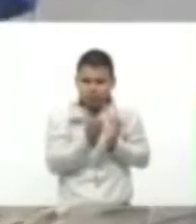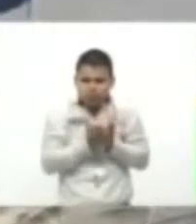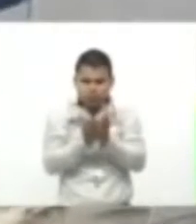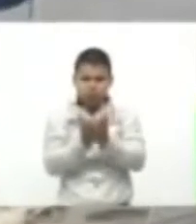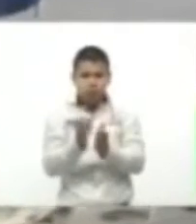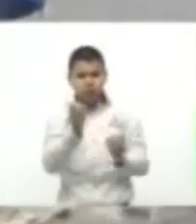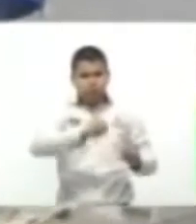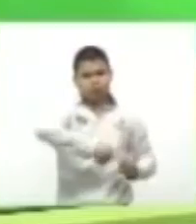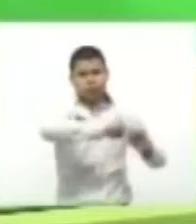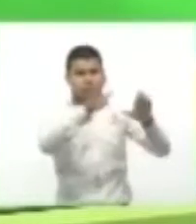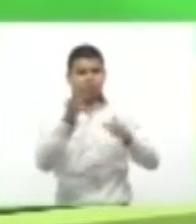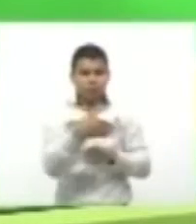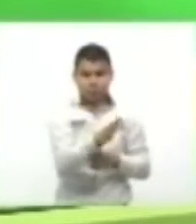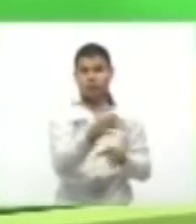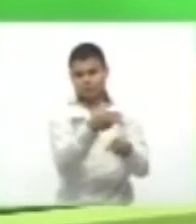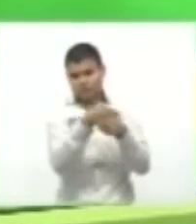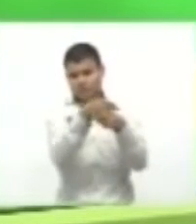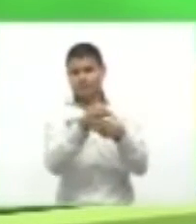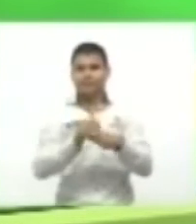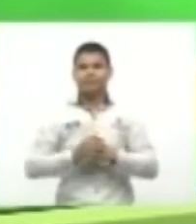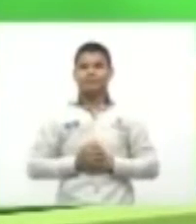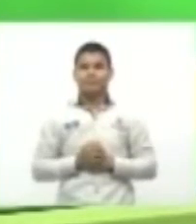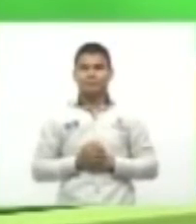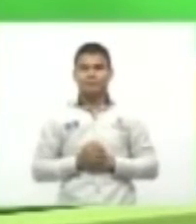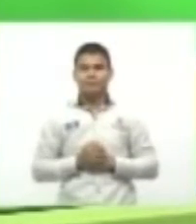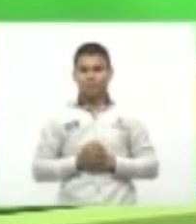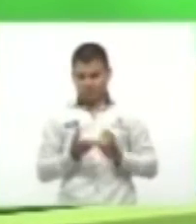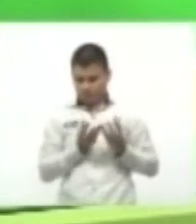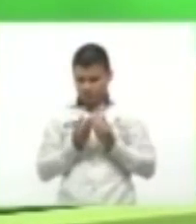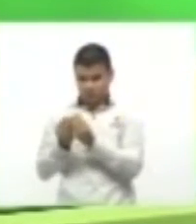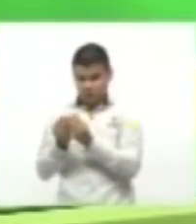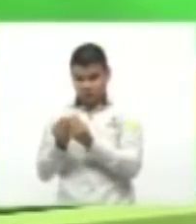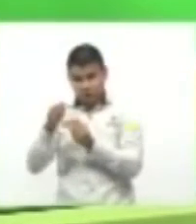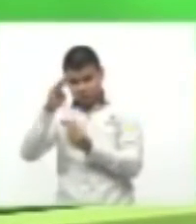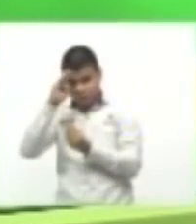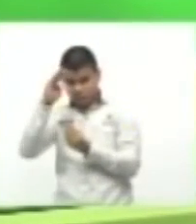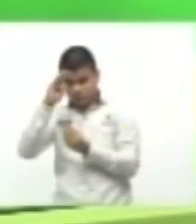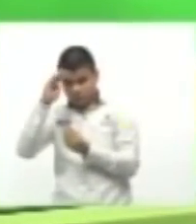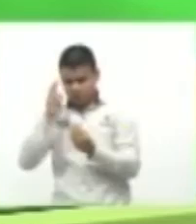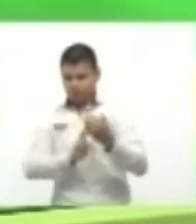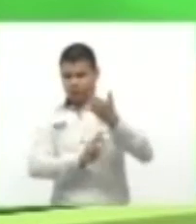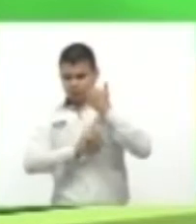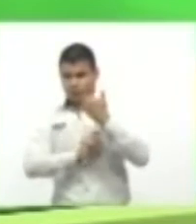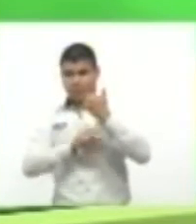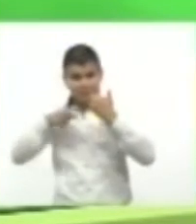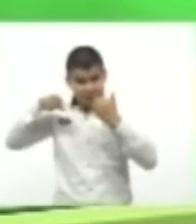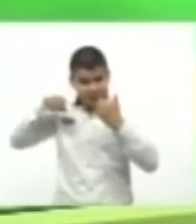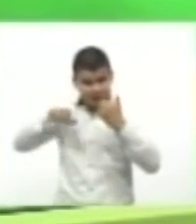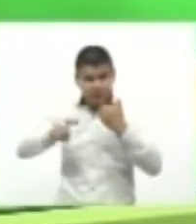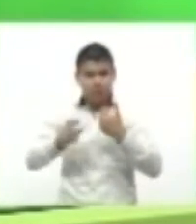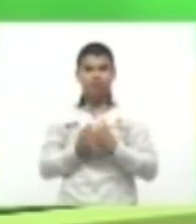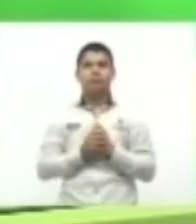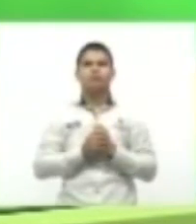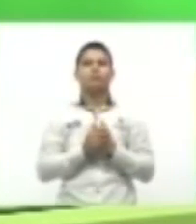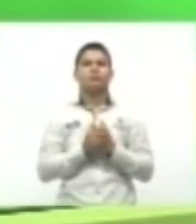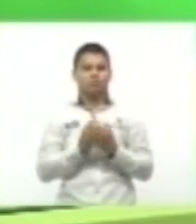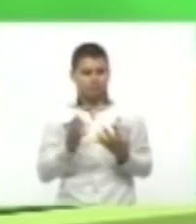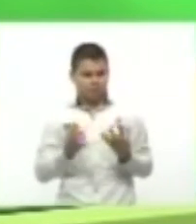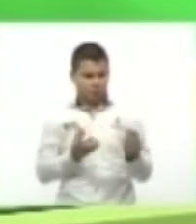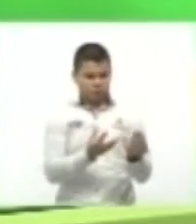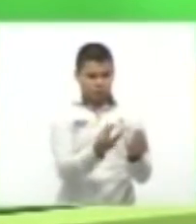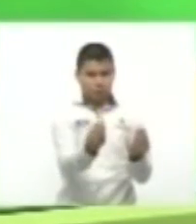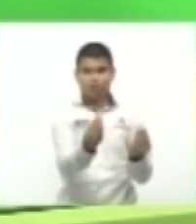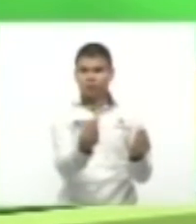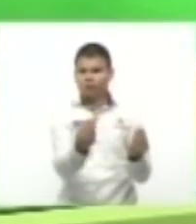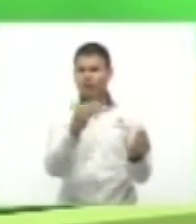la pesca. El ejército recuperó unas reses y desarticuló una banda de cuatetos, o más bien cuateros, en